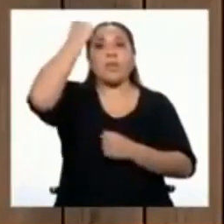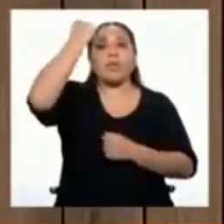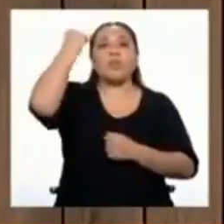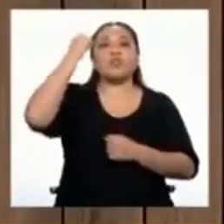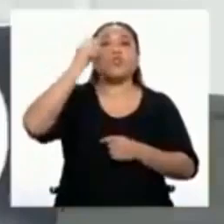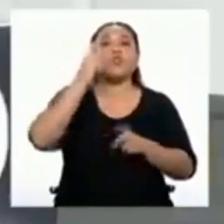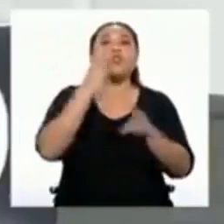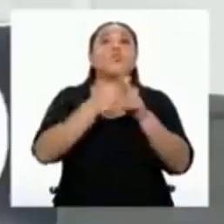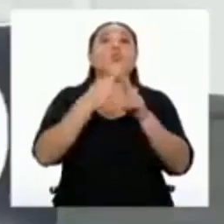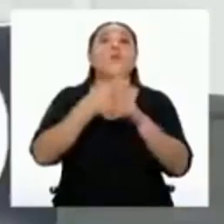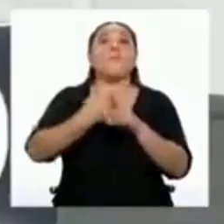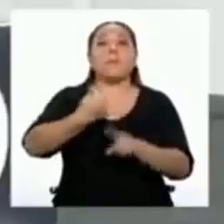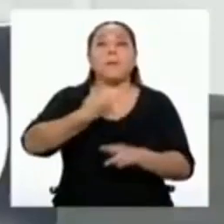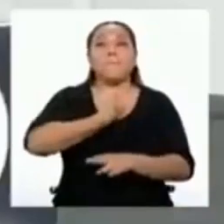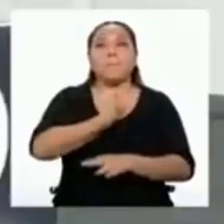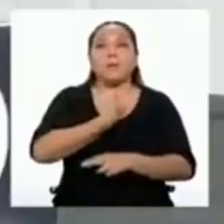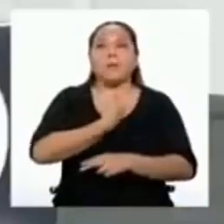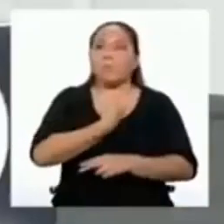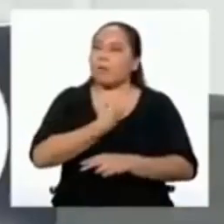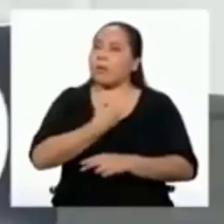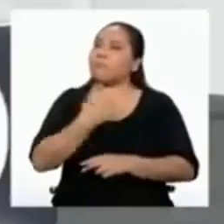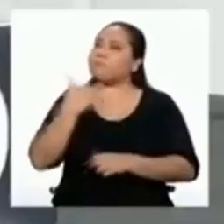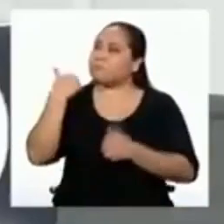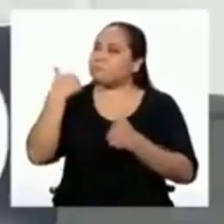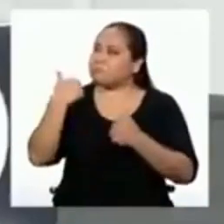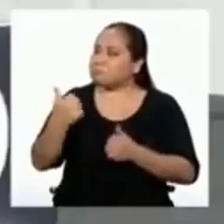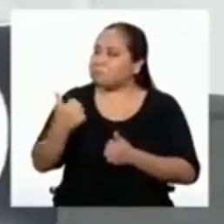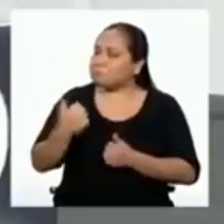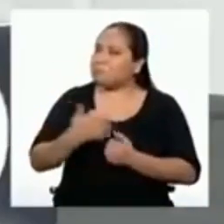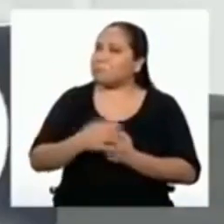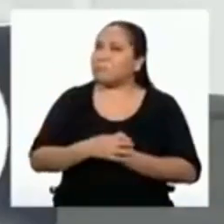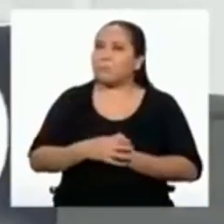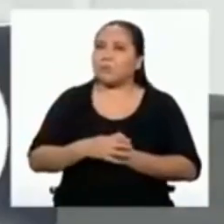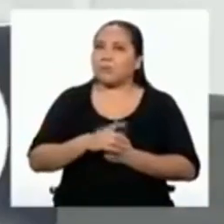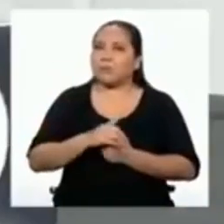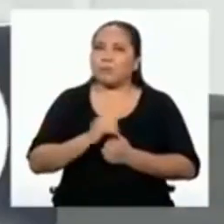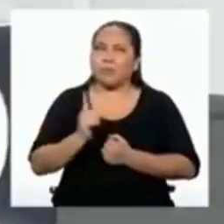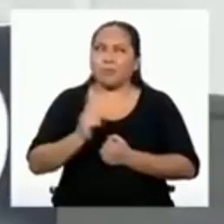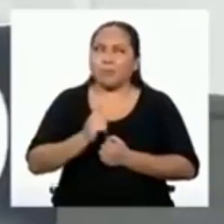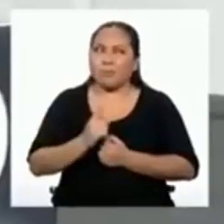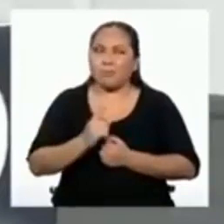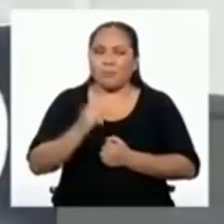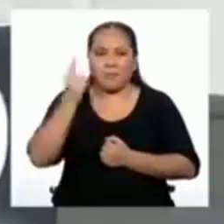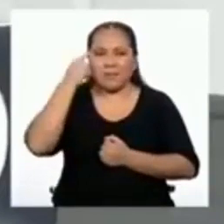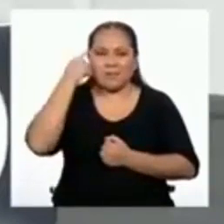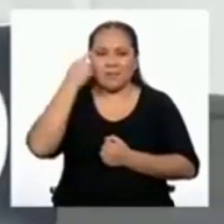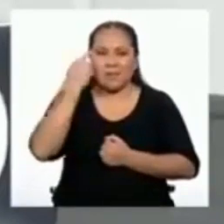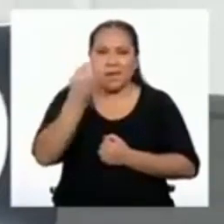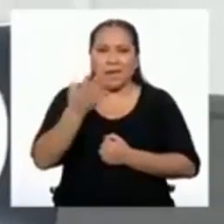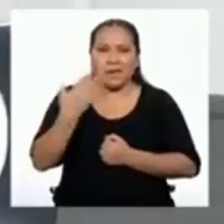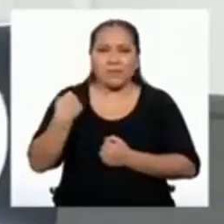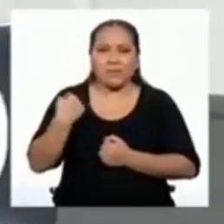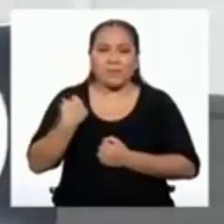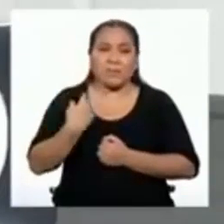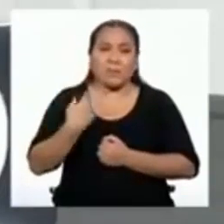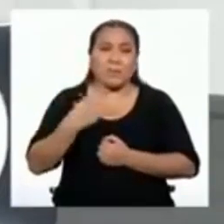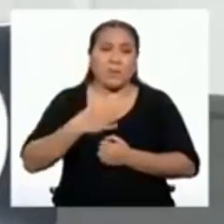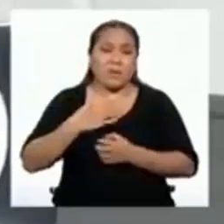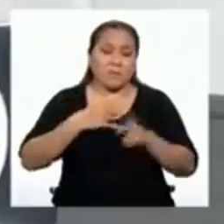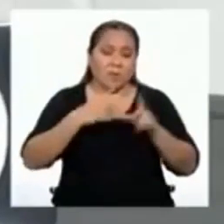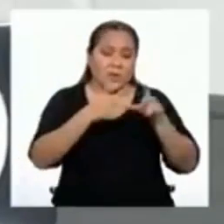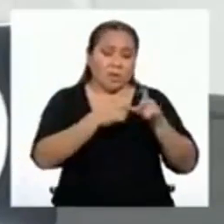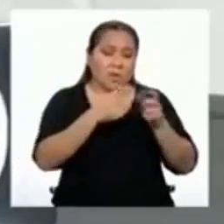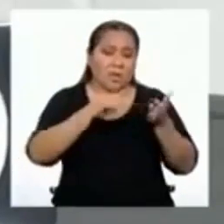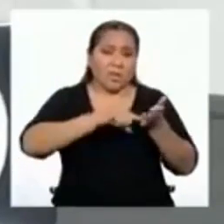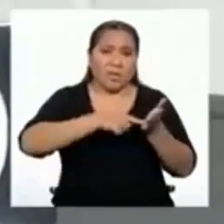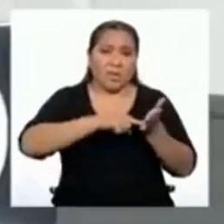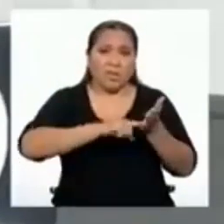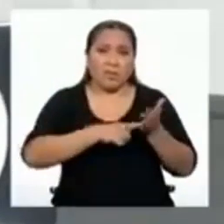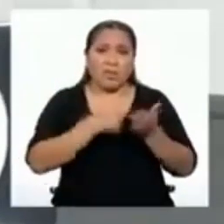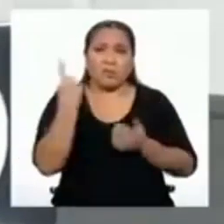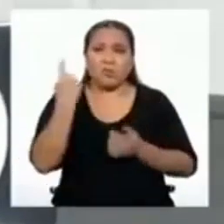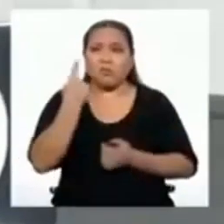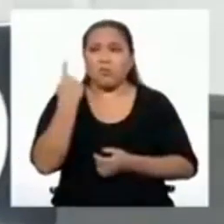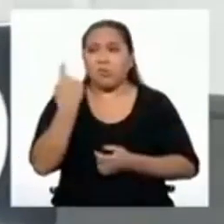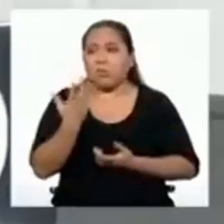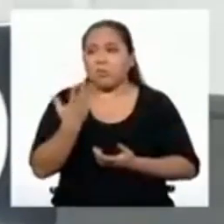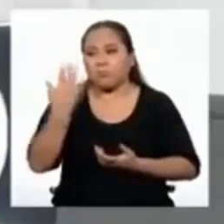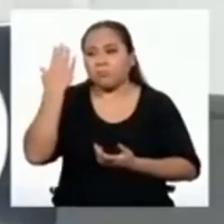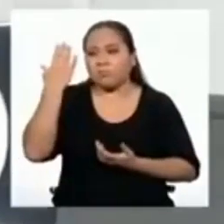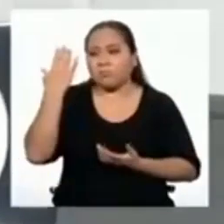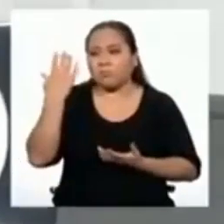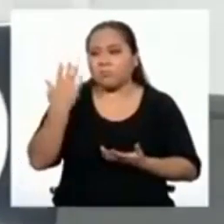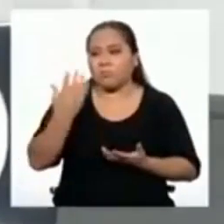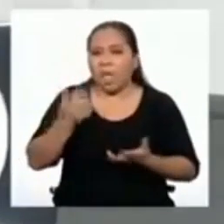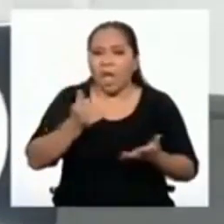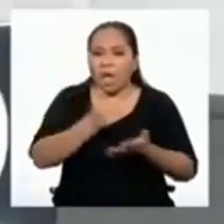nombre propio. Tiene toda la razón. No lo vi así antes. Para mí, el DNI solo servía para que la gente pueda hacer